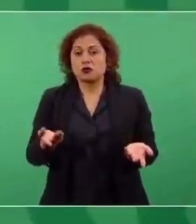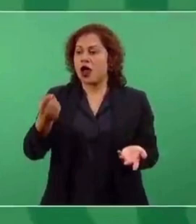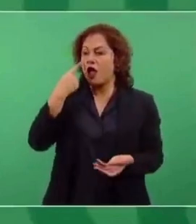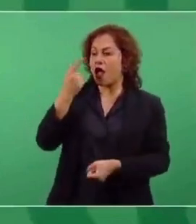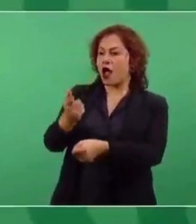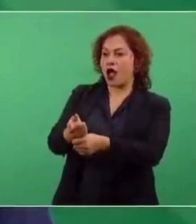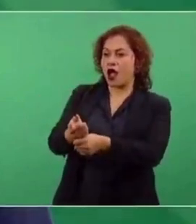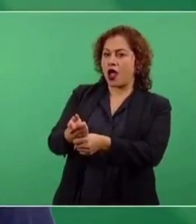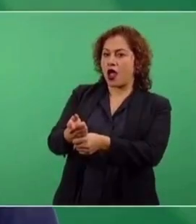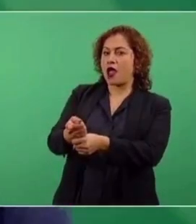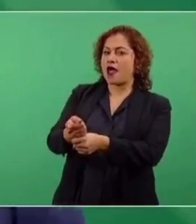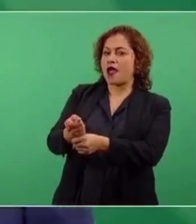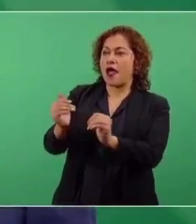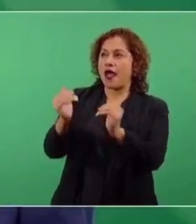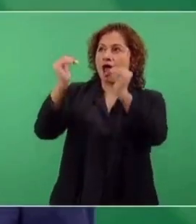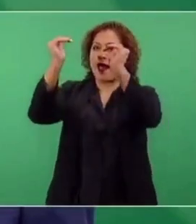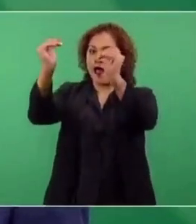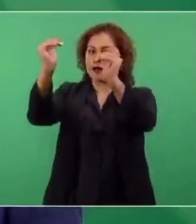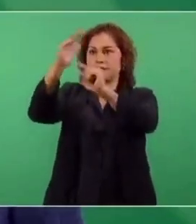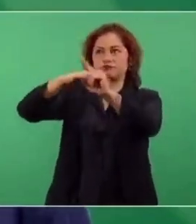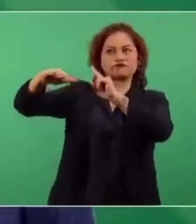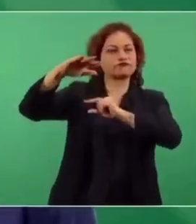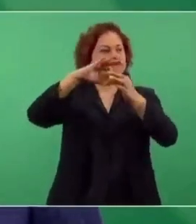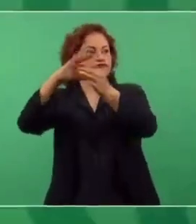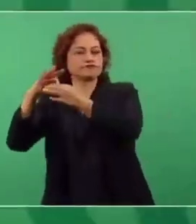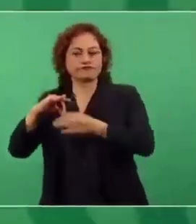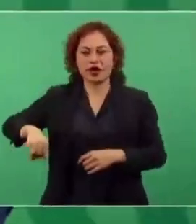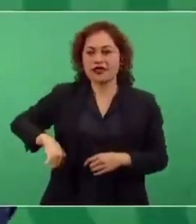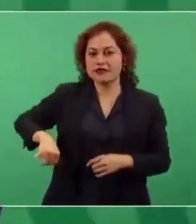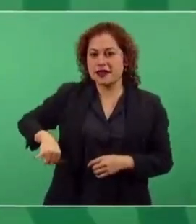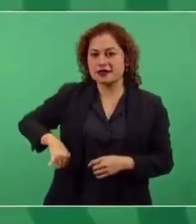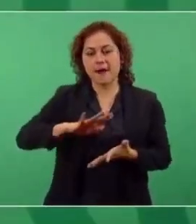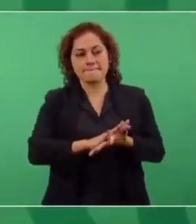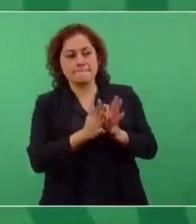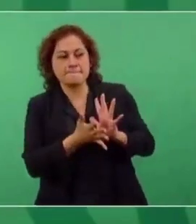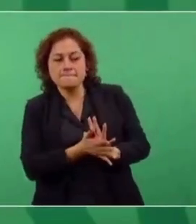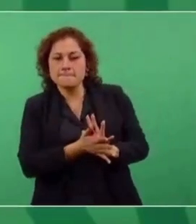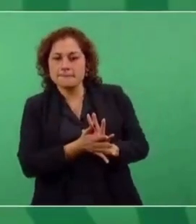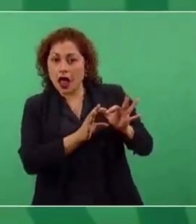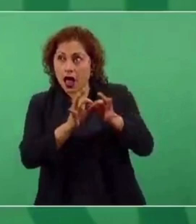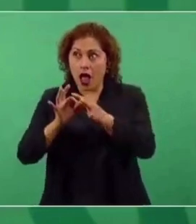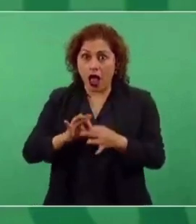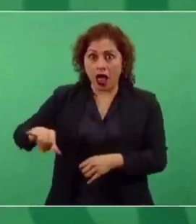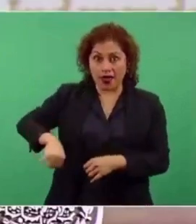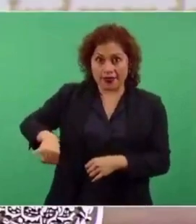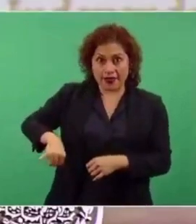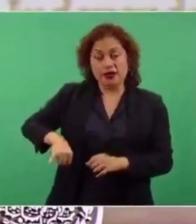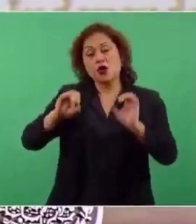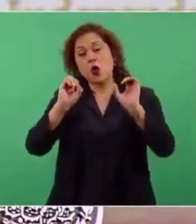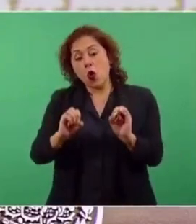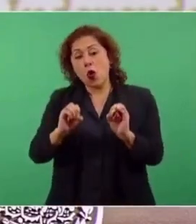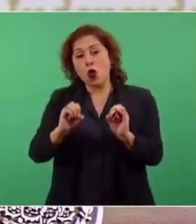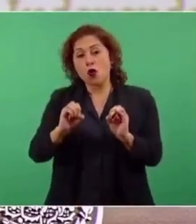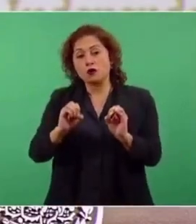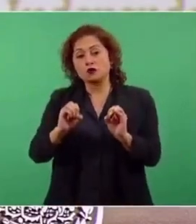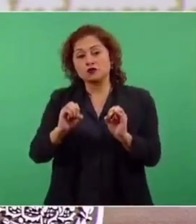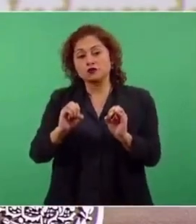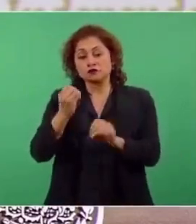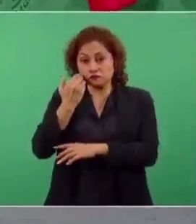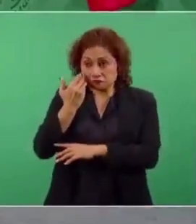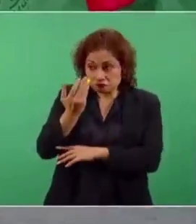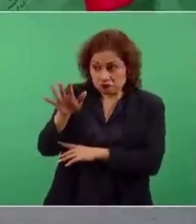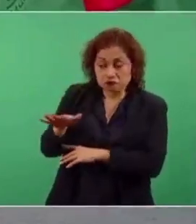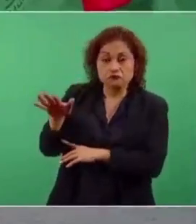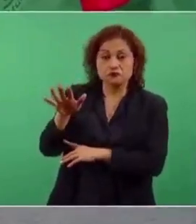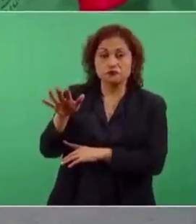que de arriba, por intereses cupulares, por intereses de mafias, por los intereses de la